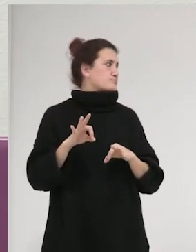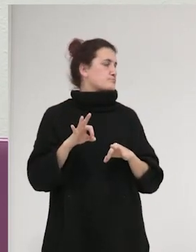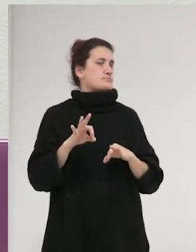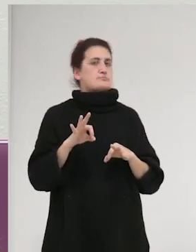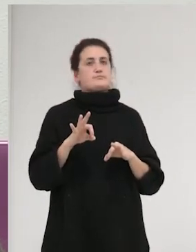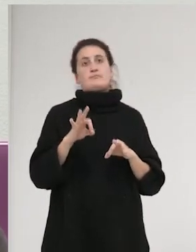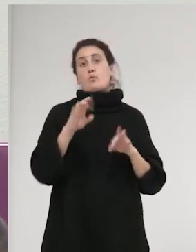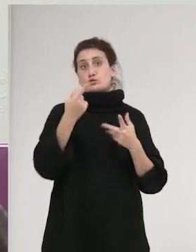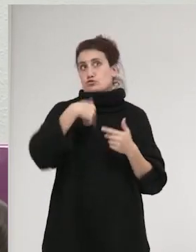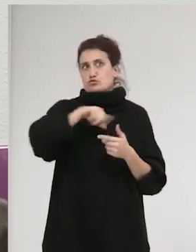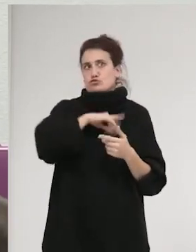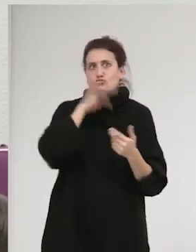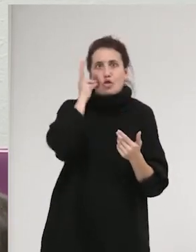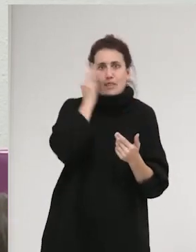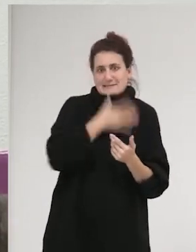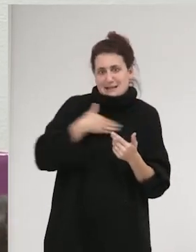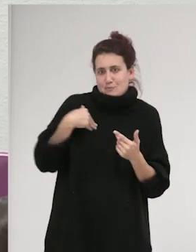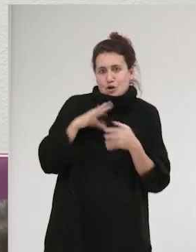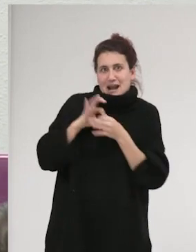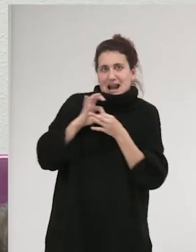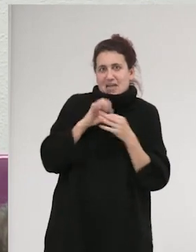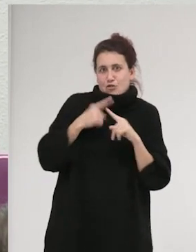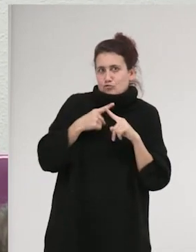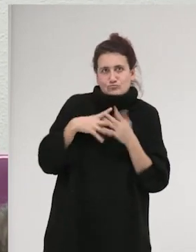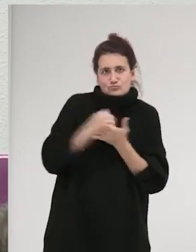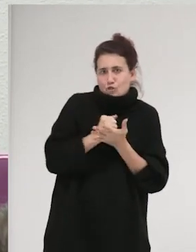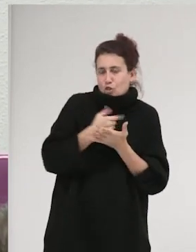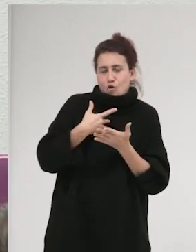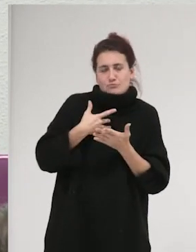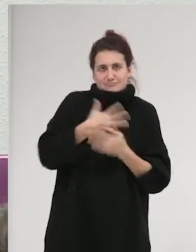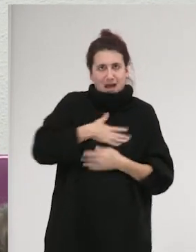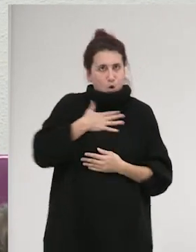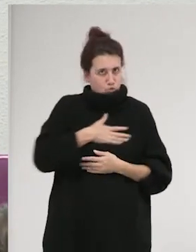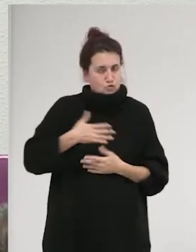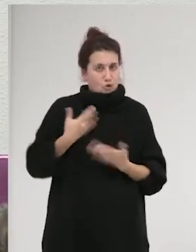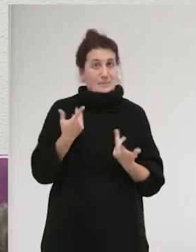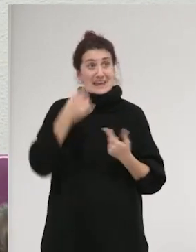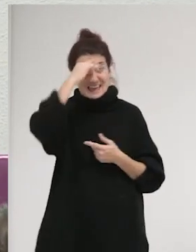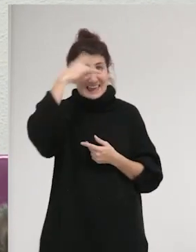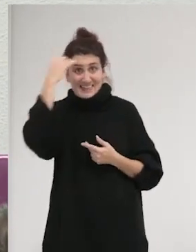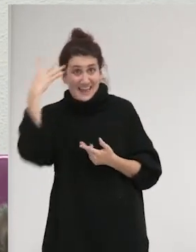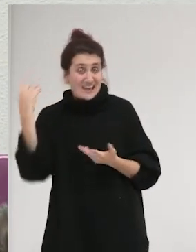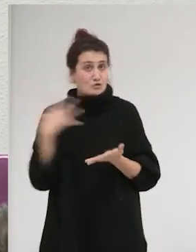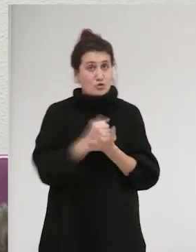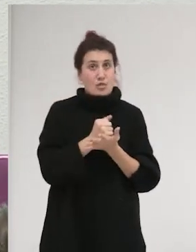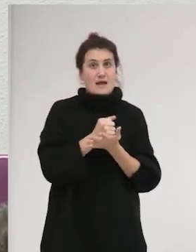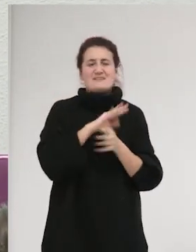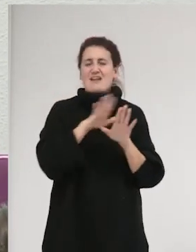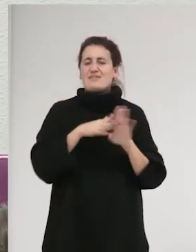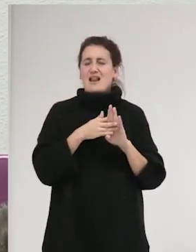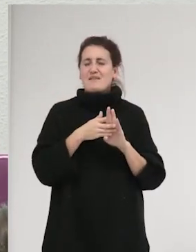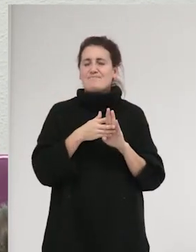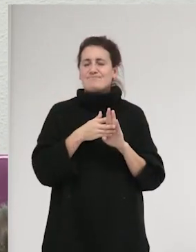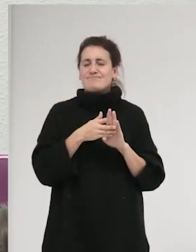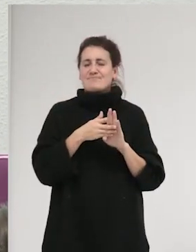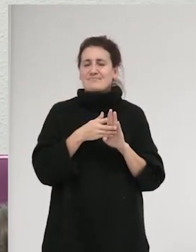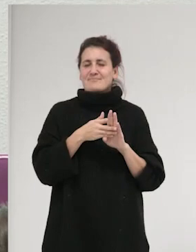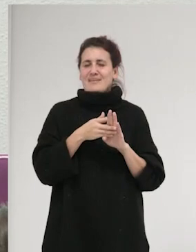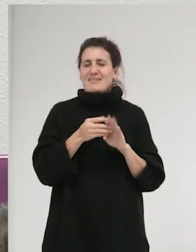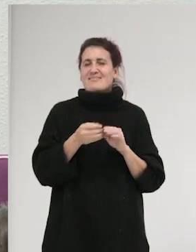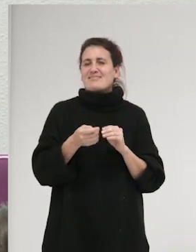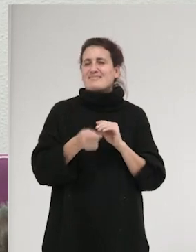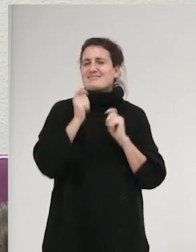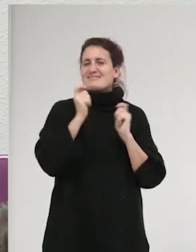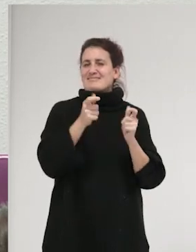pues bueno, ¿no? Todas queremos estar a gusto en nuestras relaciones, etcétera. Yo creo que todas estas ideas alimentan y esencializan, o sea, parten de una